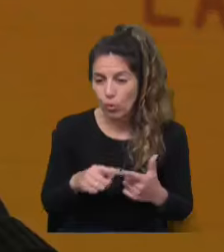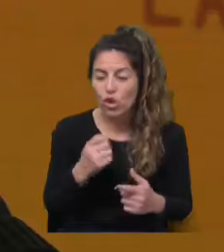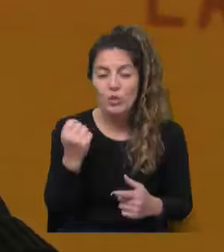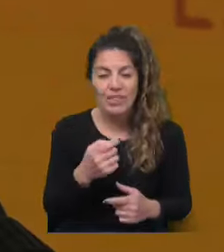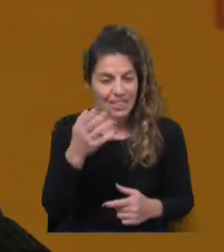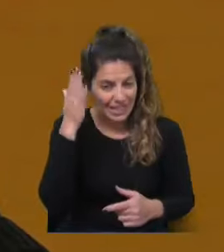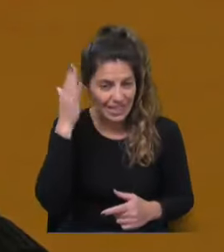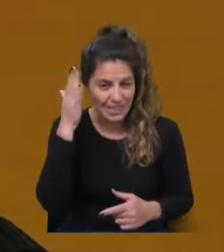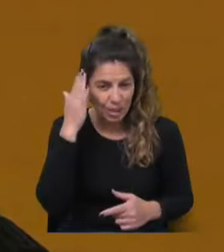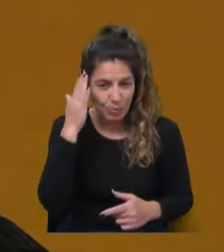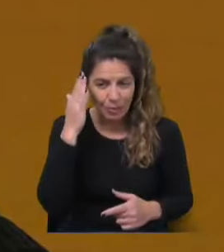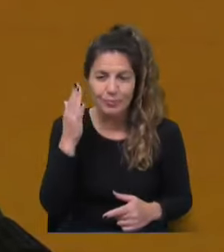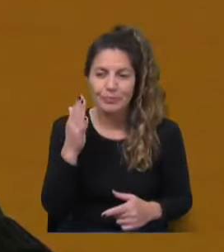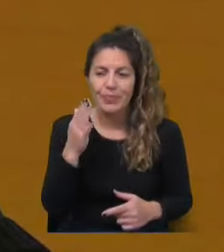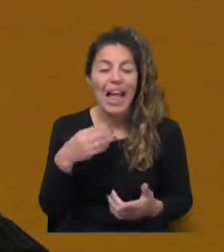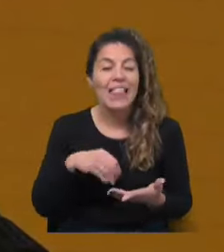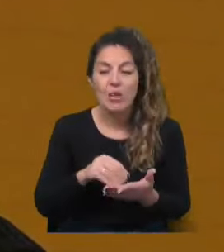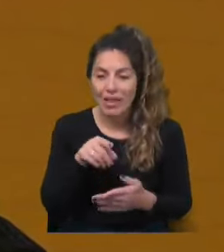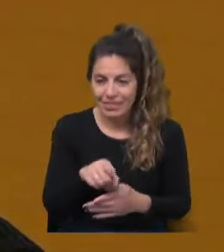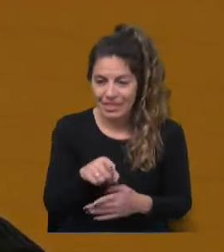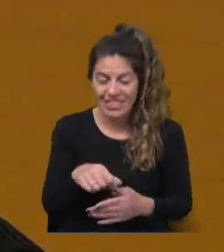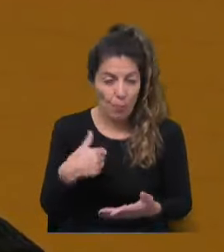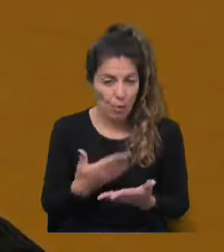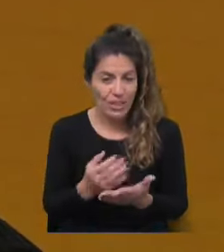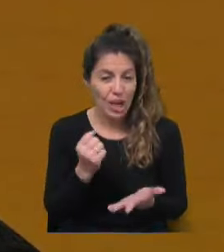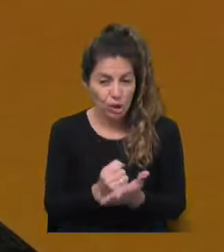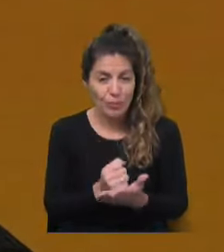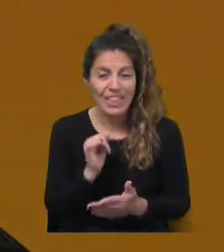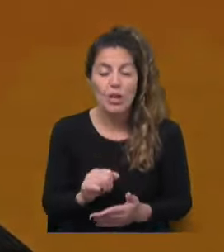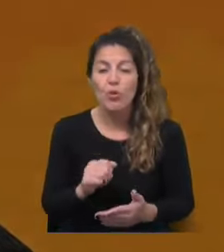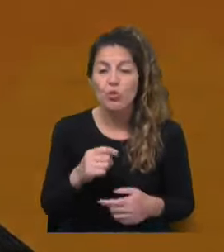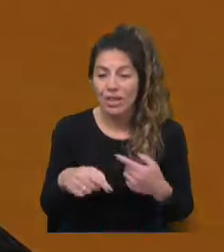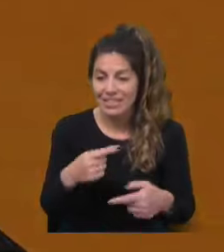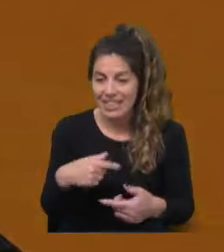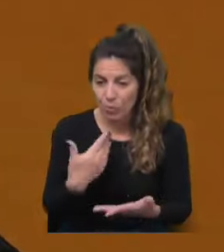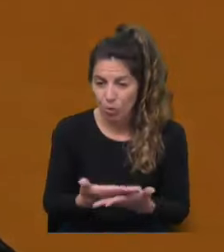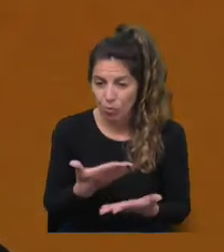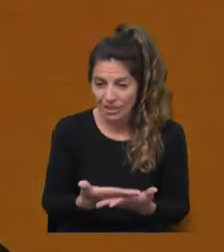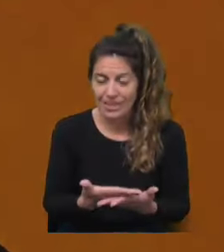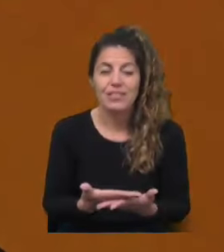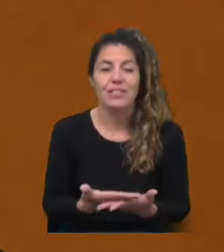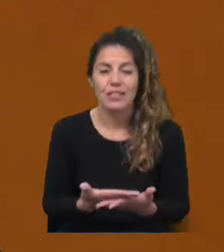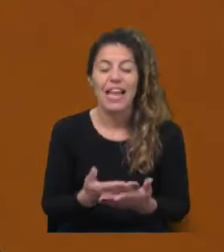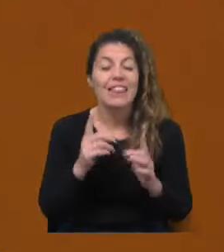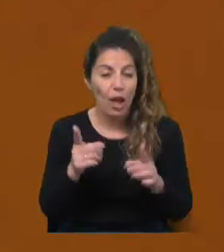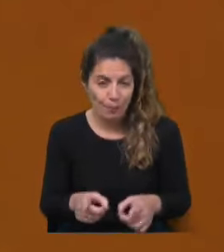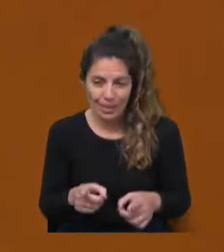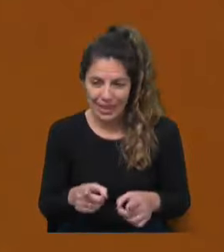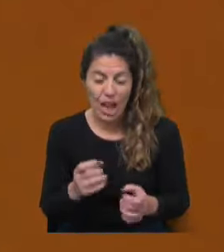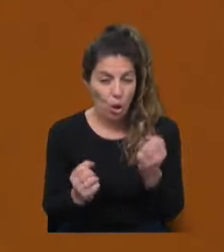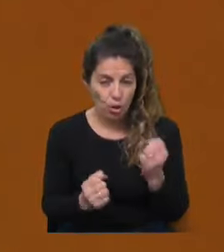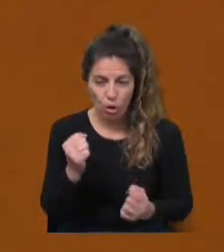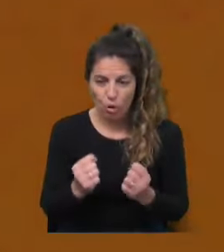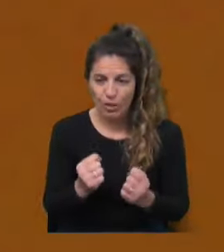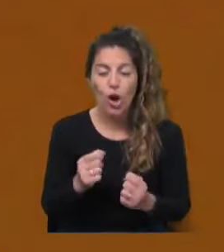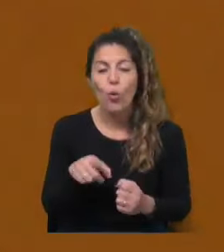que además de esa propuesta de los timbres, tenemos una serie de otras propuestas, también en lo económico, y